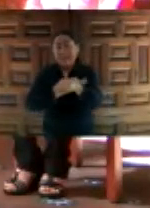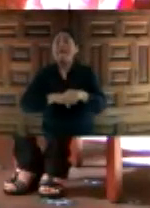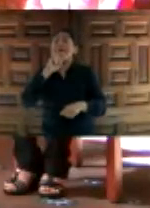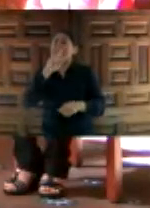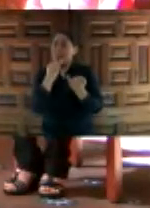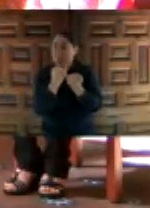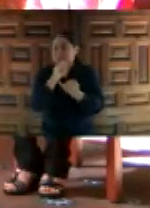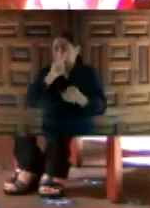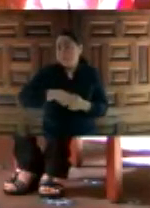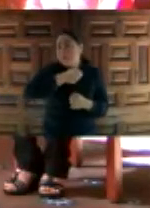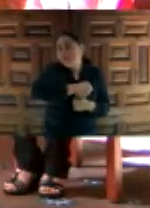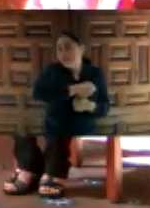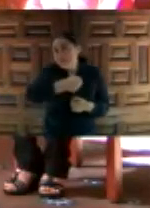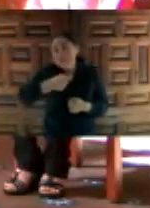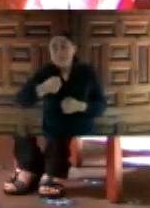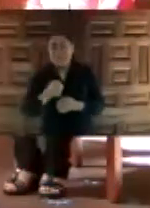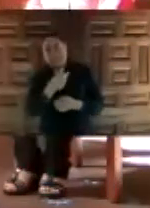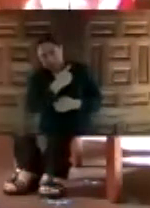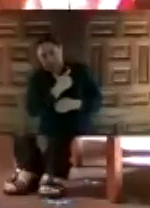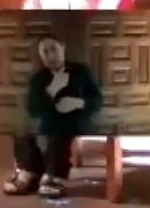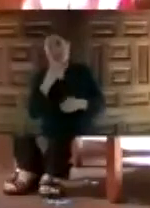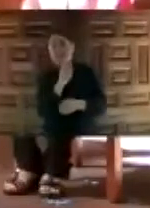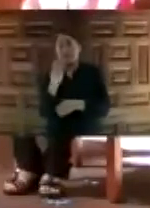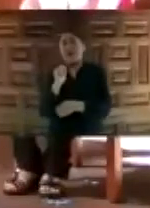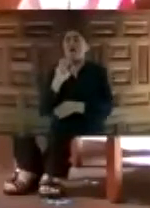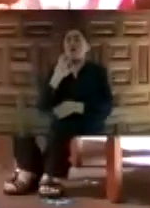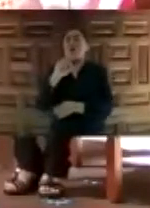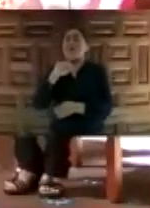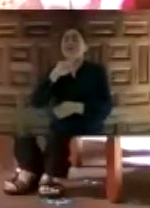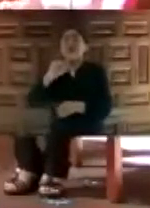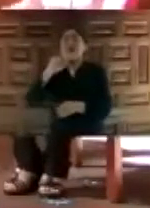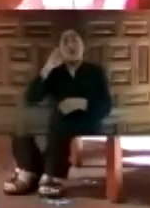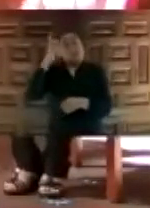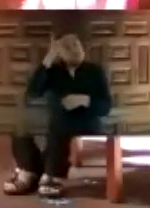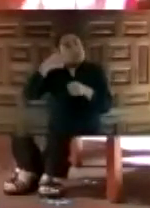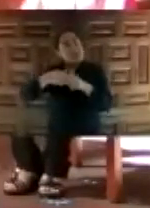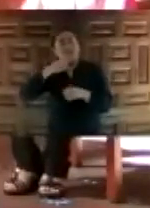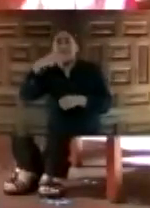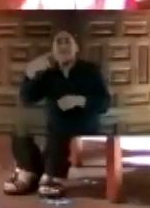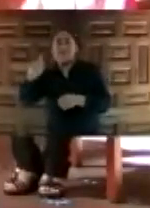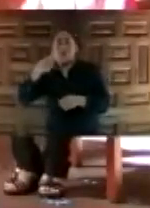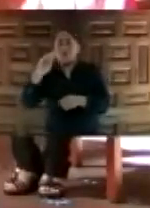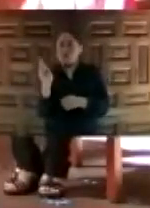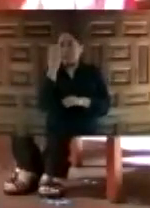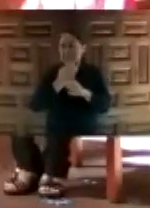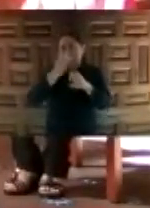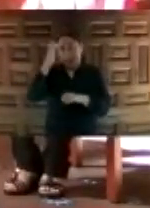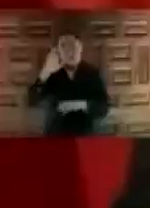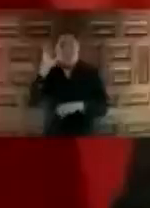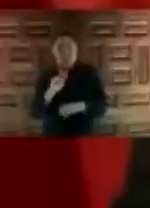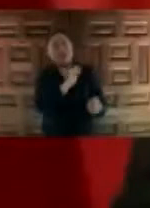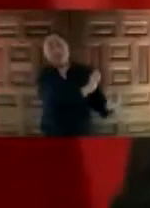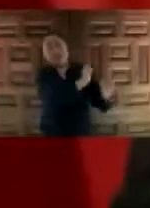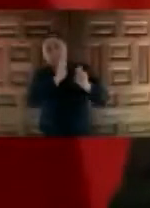un saludo que me ha pedido el doctor Gustavo Urquiza Beltrán, rector de la Universidad Autónoma del Estado de Morelos, que a través de mí les